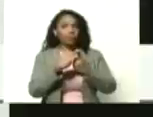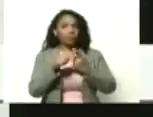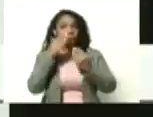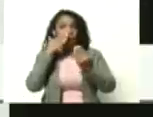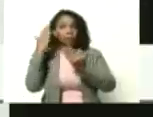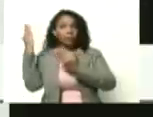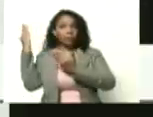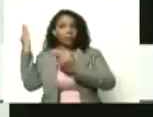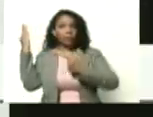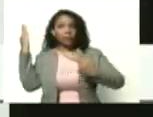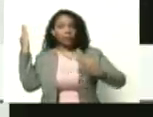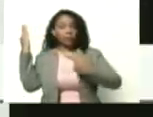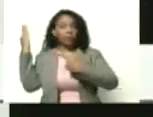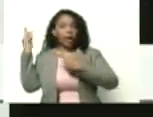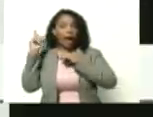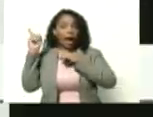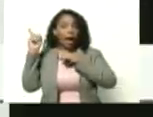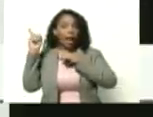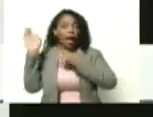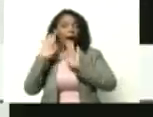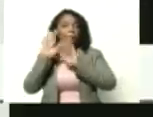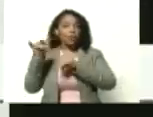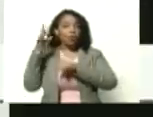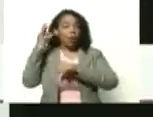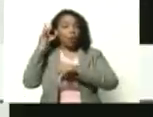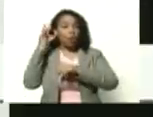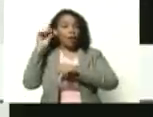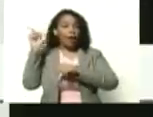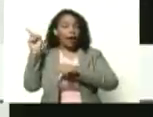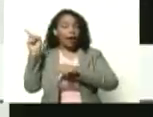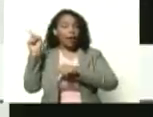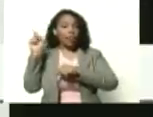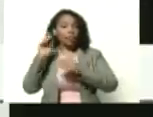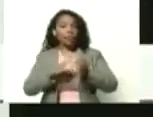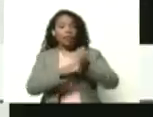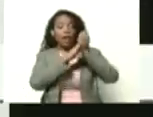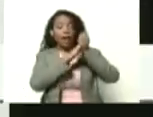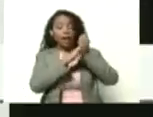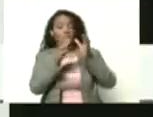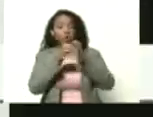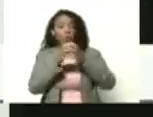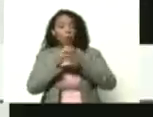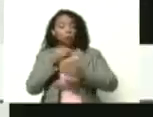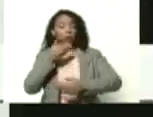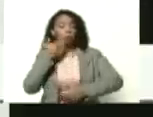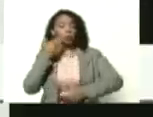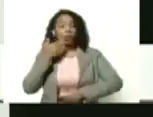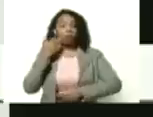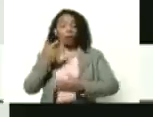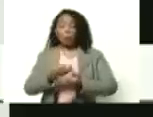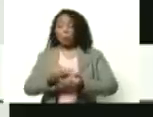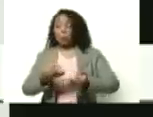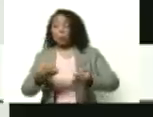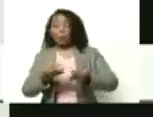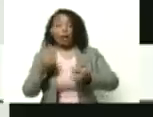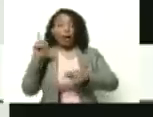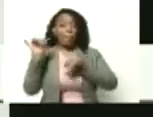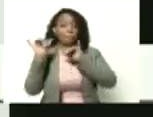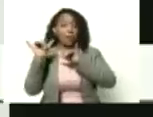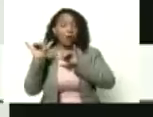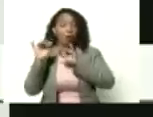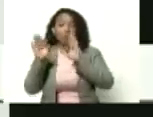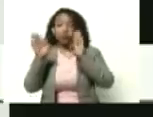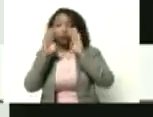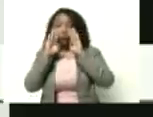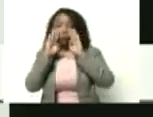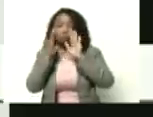principal proveedor calculen usted es alguien que era un dirigente sindical modesto de pronto era el proveedor el mismo me lo confesó